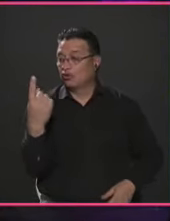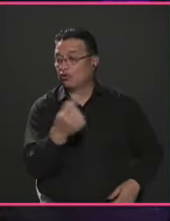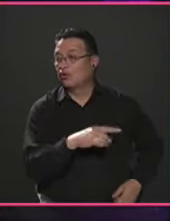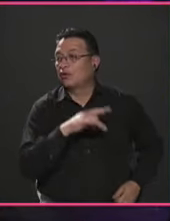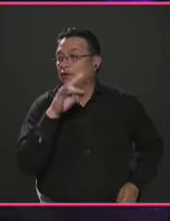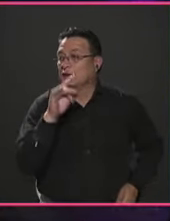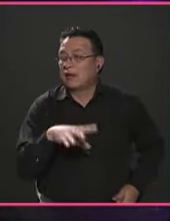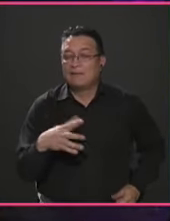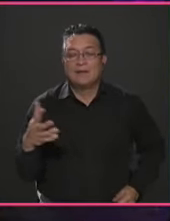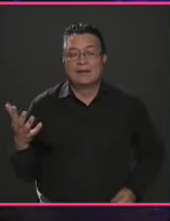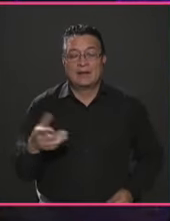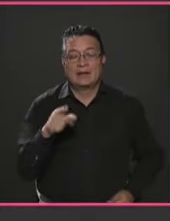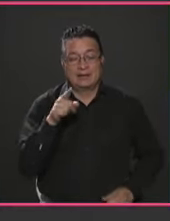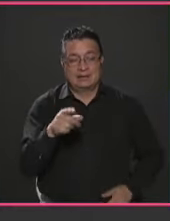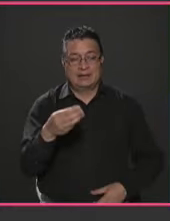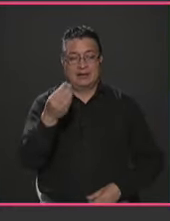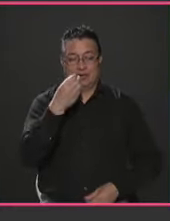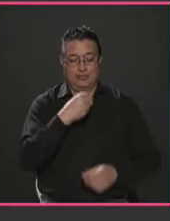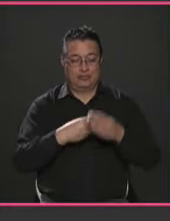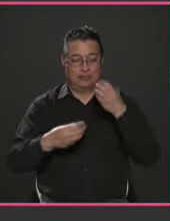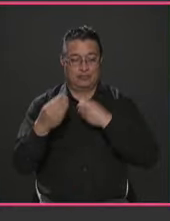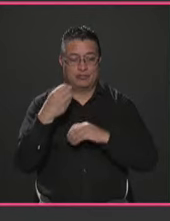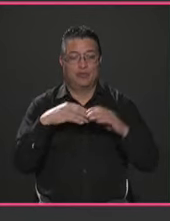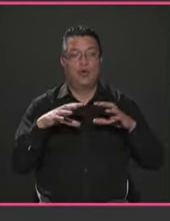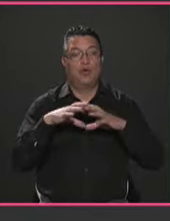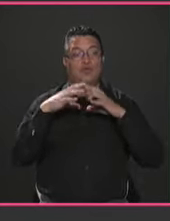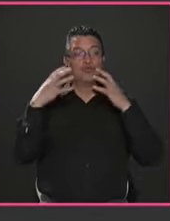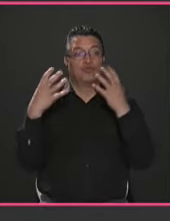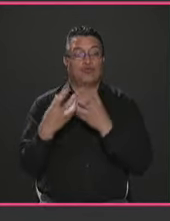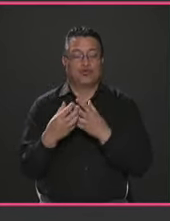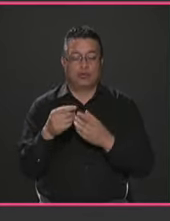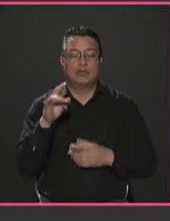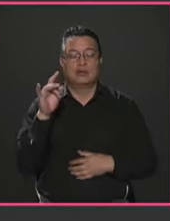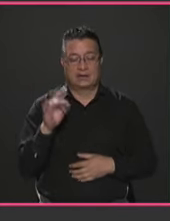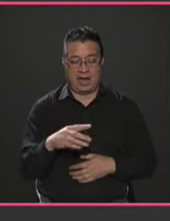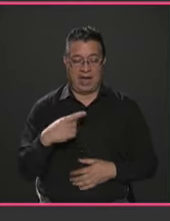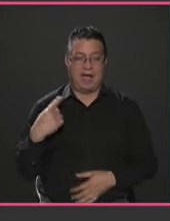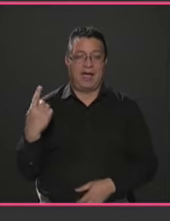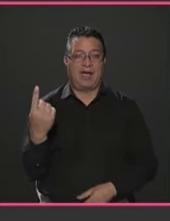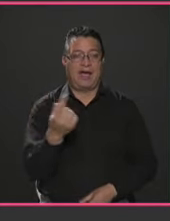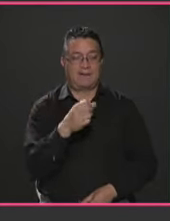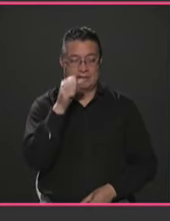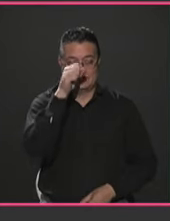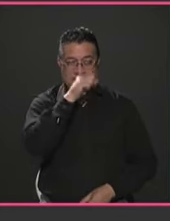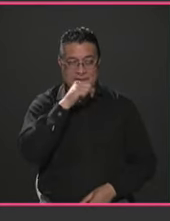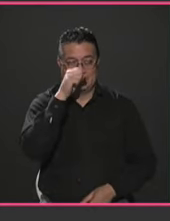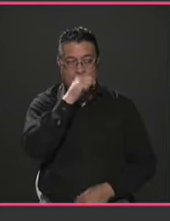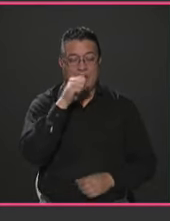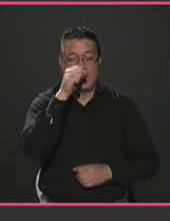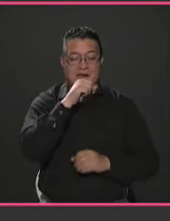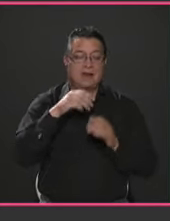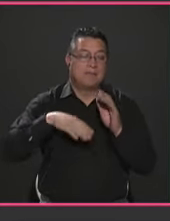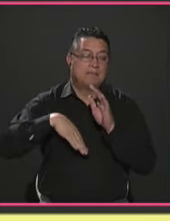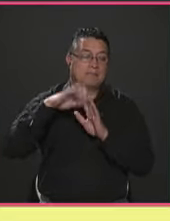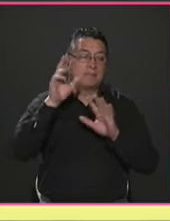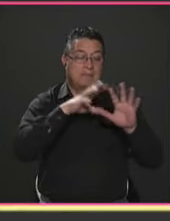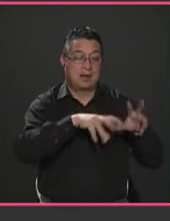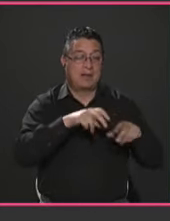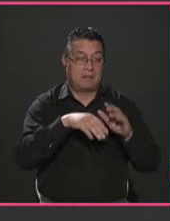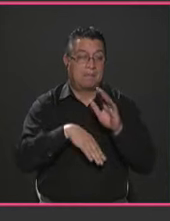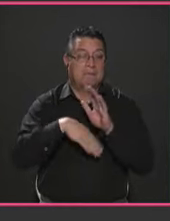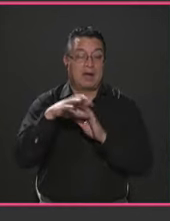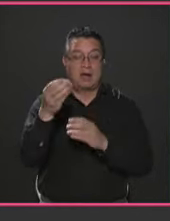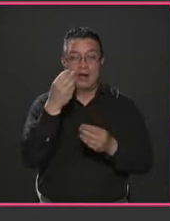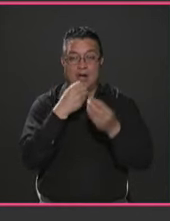que esto se consume en el mundo alimenticio verdad eh los cerdos el animal más consumido probablemente